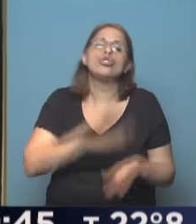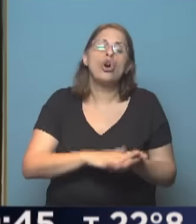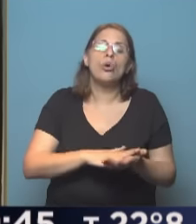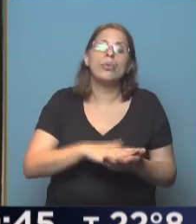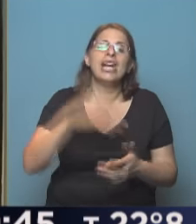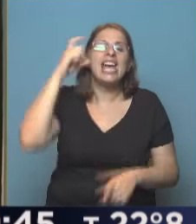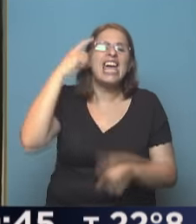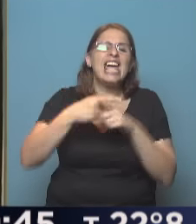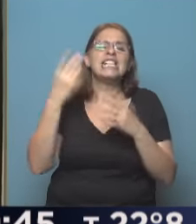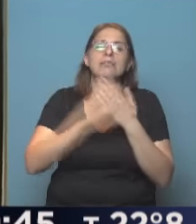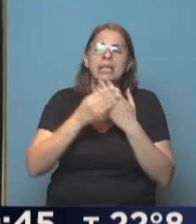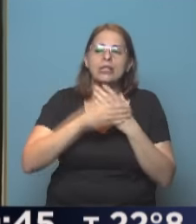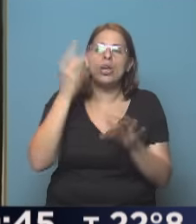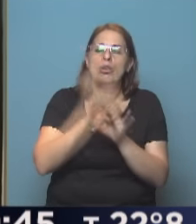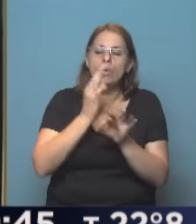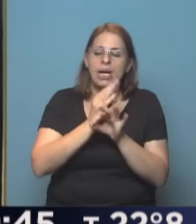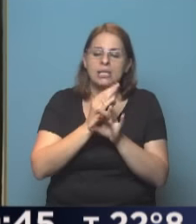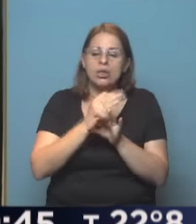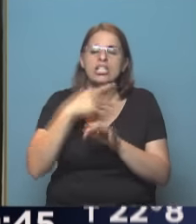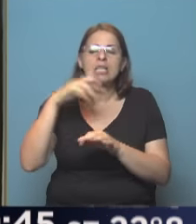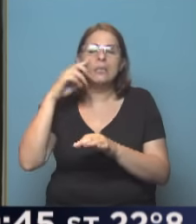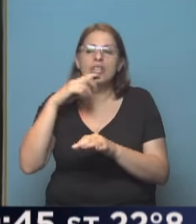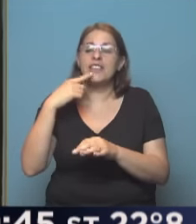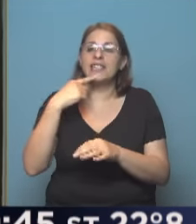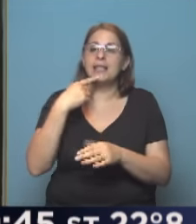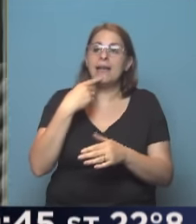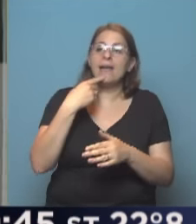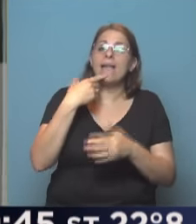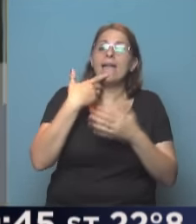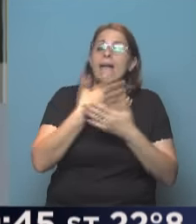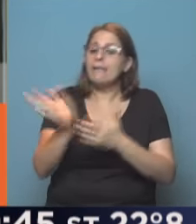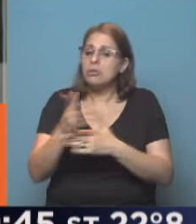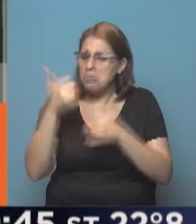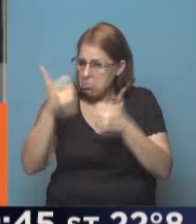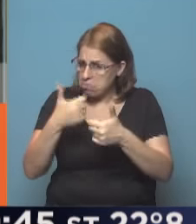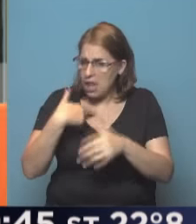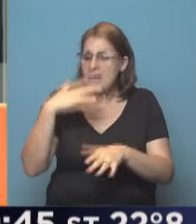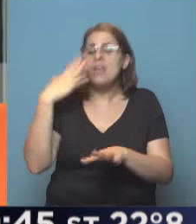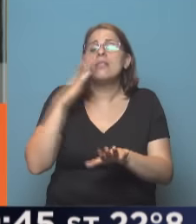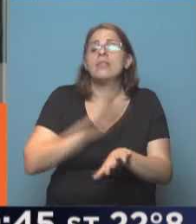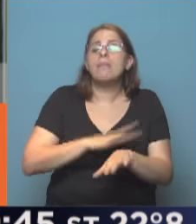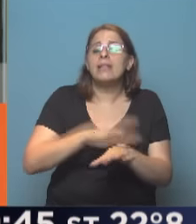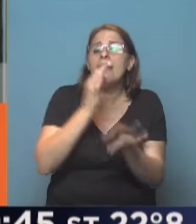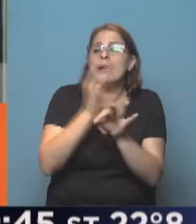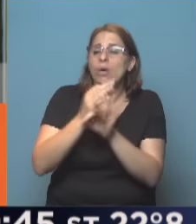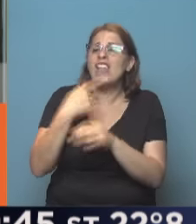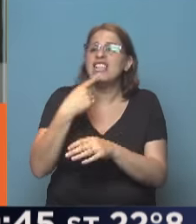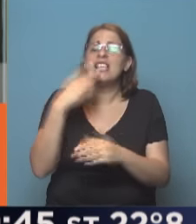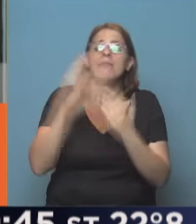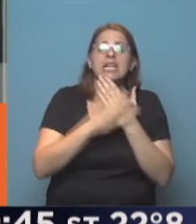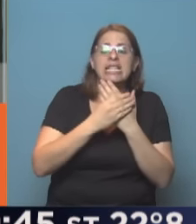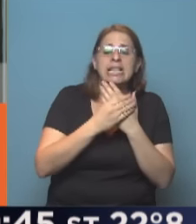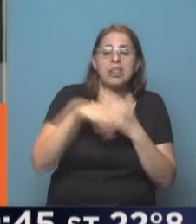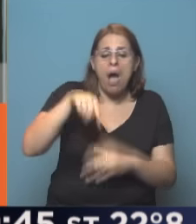de Educación, Alberto Scilioni, que justificó la exclusión debido a la fusión de distintas escuelas. Dijo que el ministerio actual